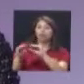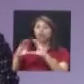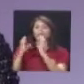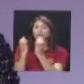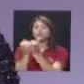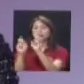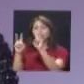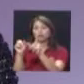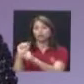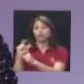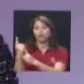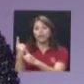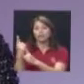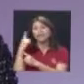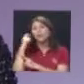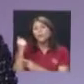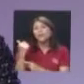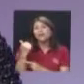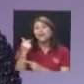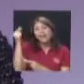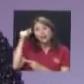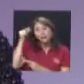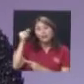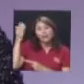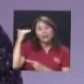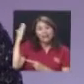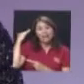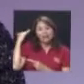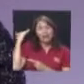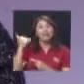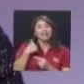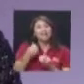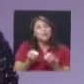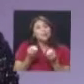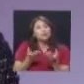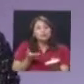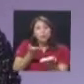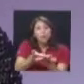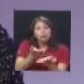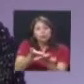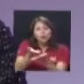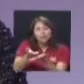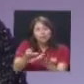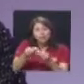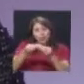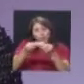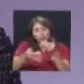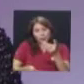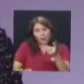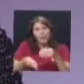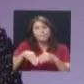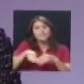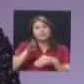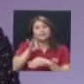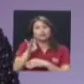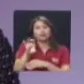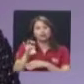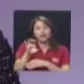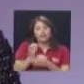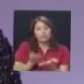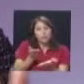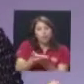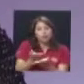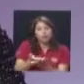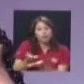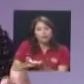muchas mociones del gobierno anterior de la asamblea previa más de 800 entonces se volvió para